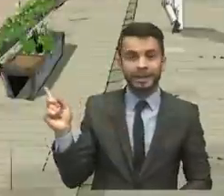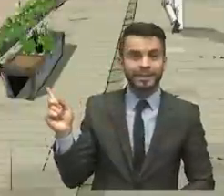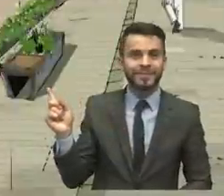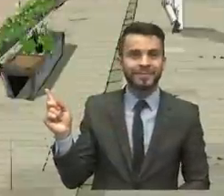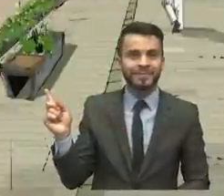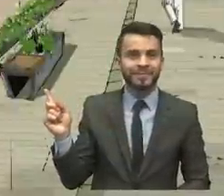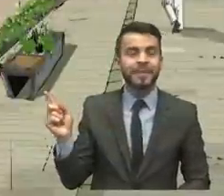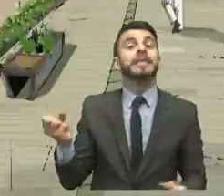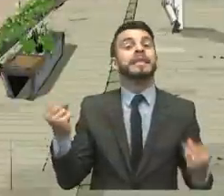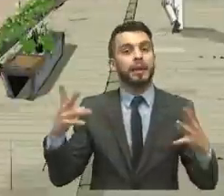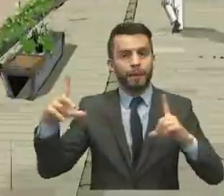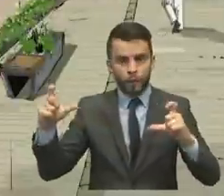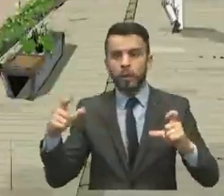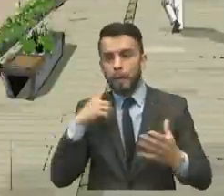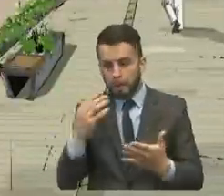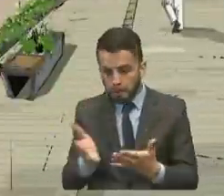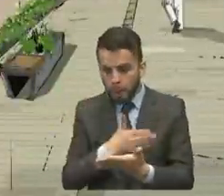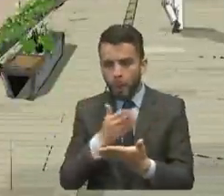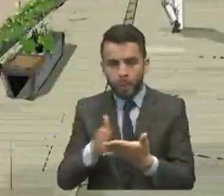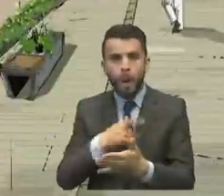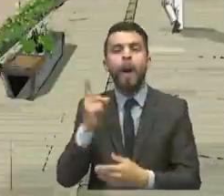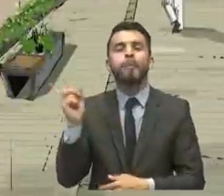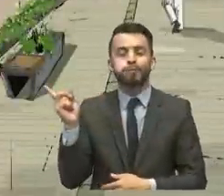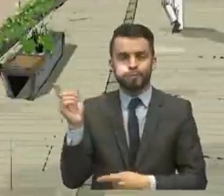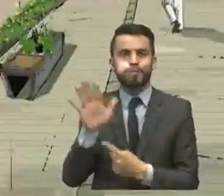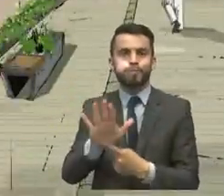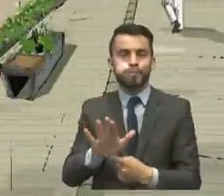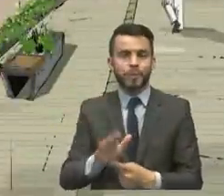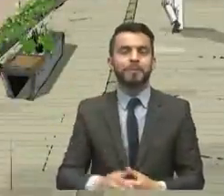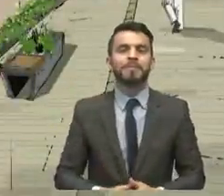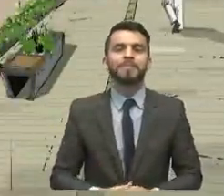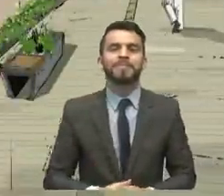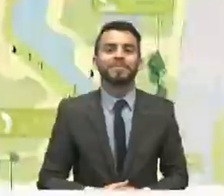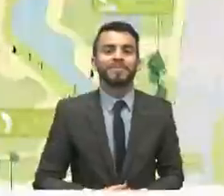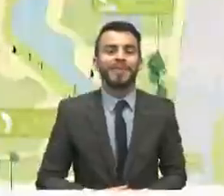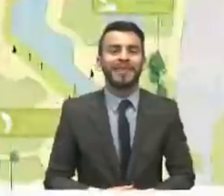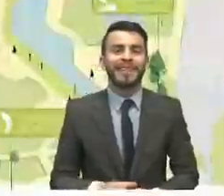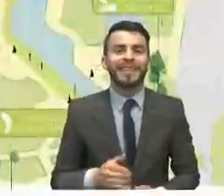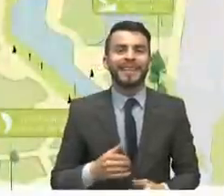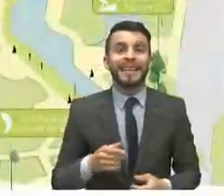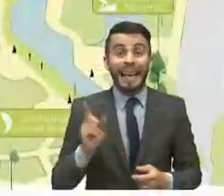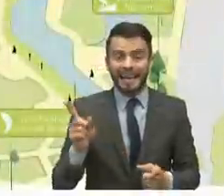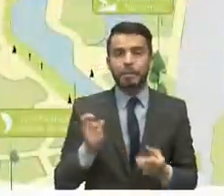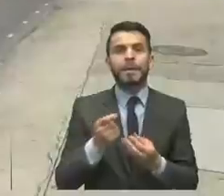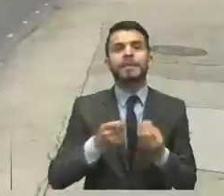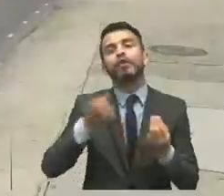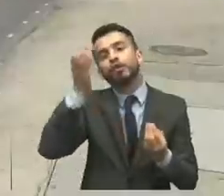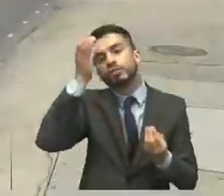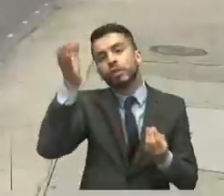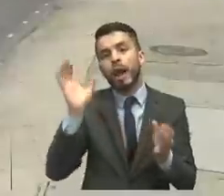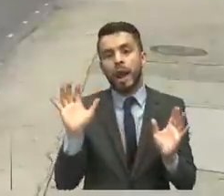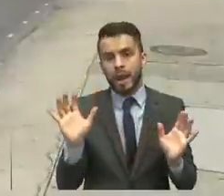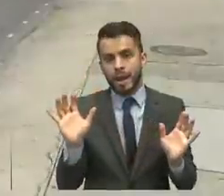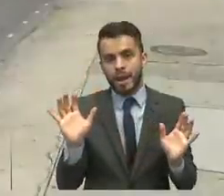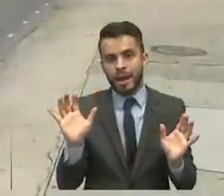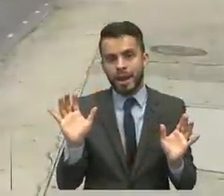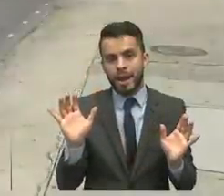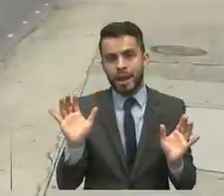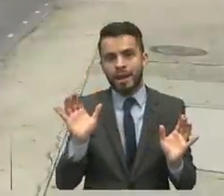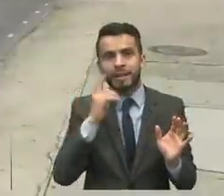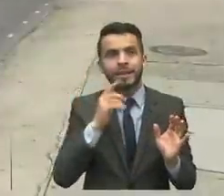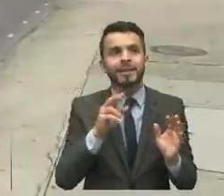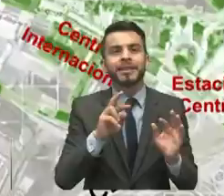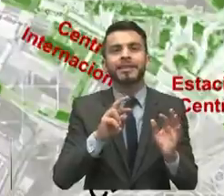Hay varias imágenes así, pero yo entiendo, por eso es un diseño conceptual. Por eso es un diseño